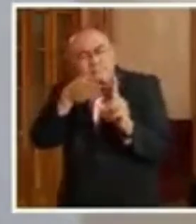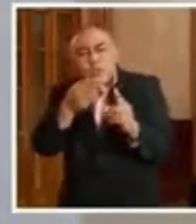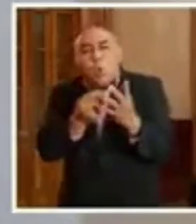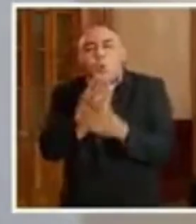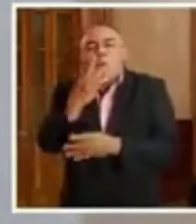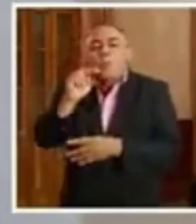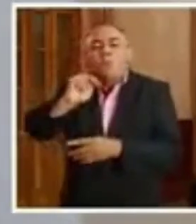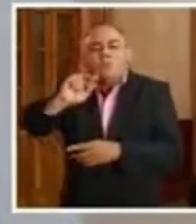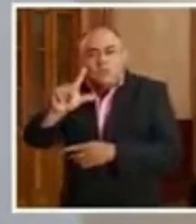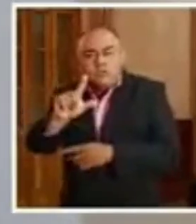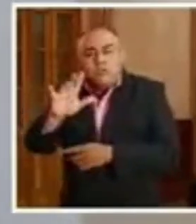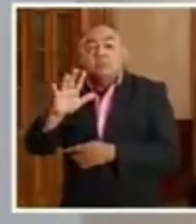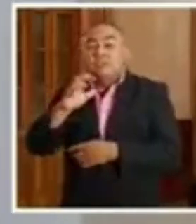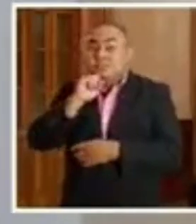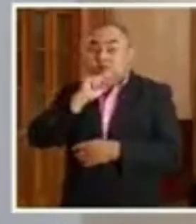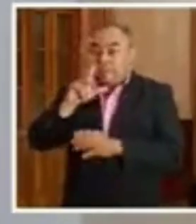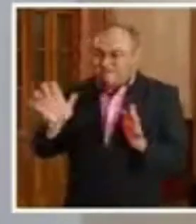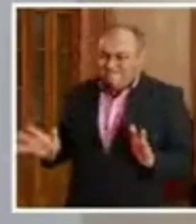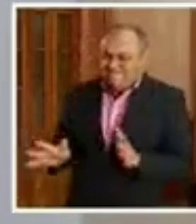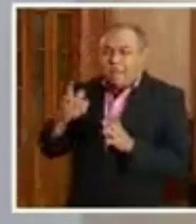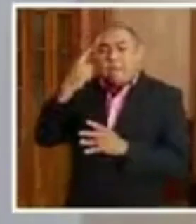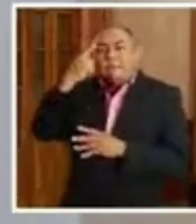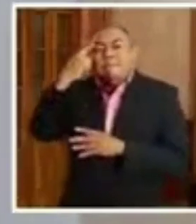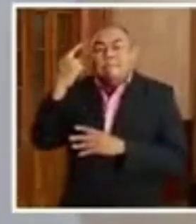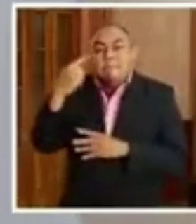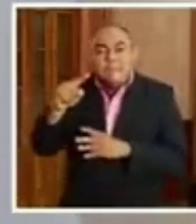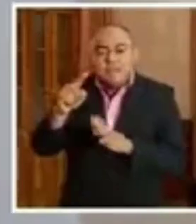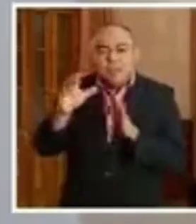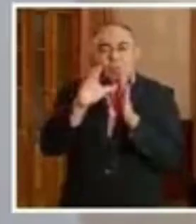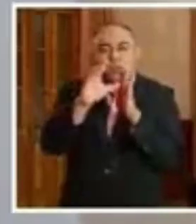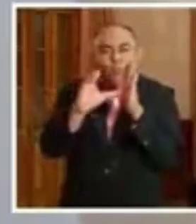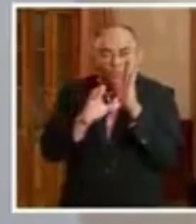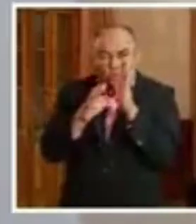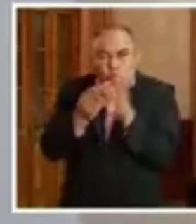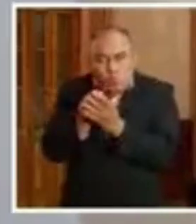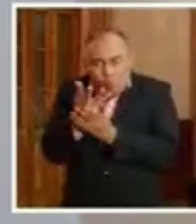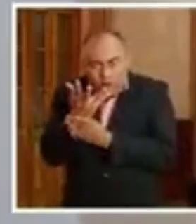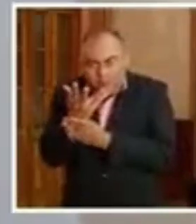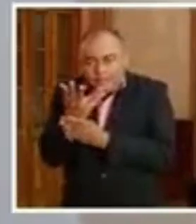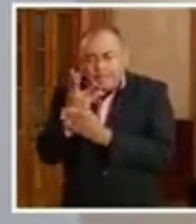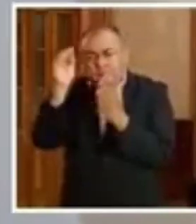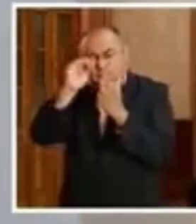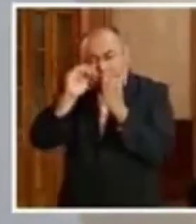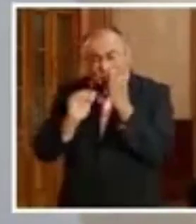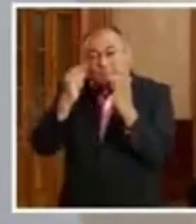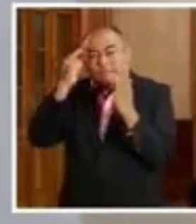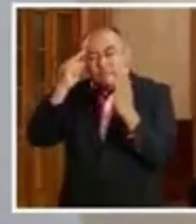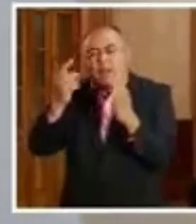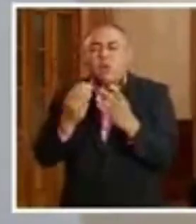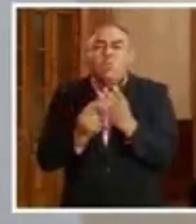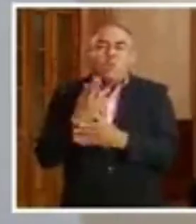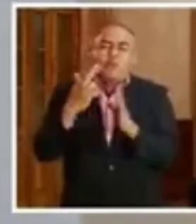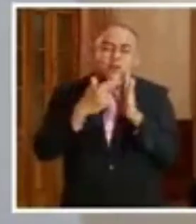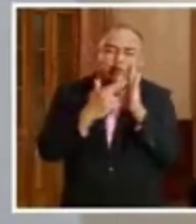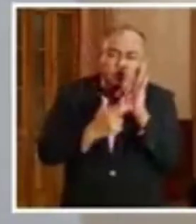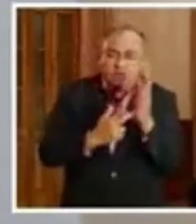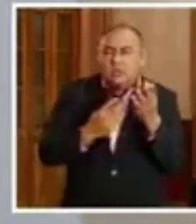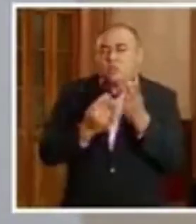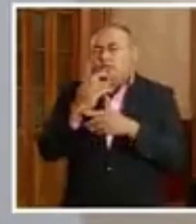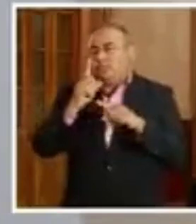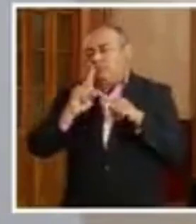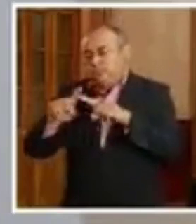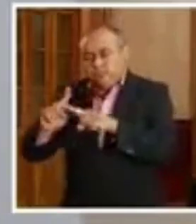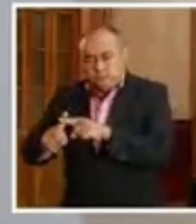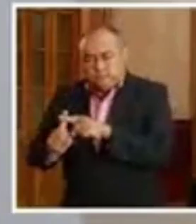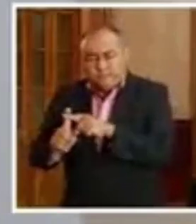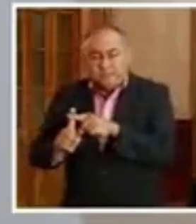impulsando una nueva constitución justo para marcar las nuevas reglas, justo